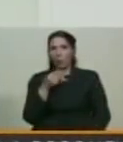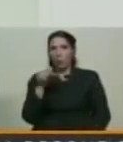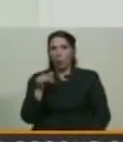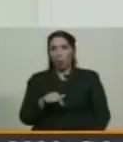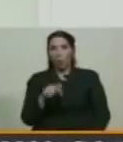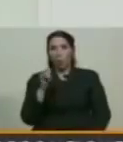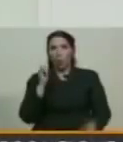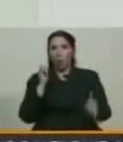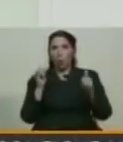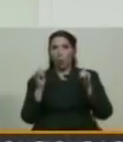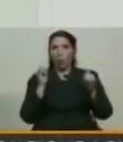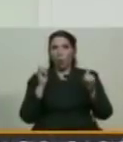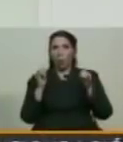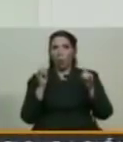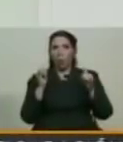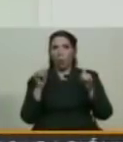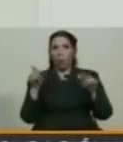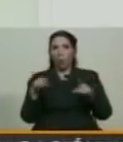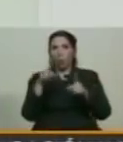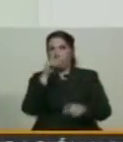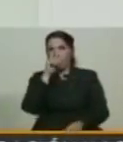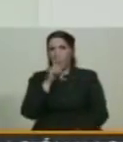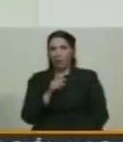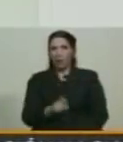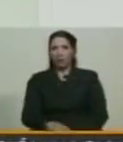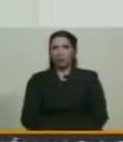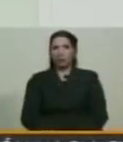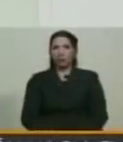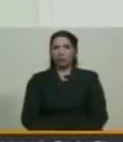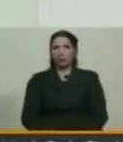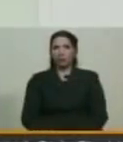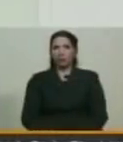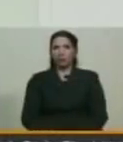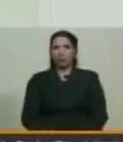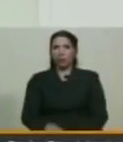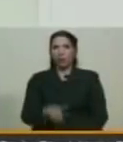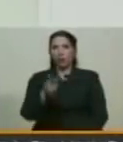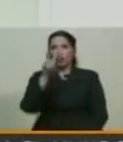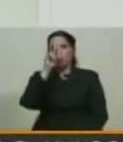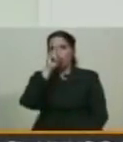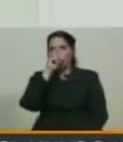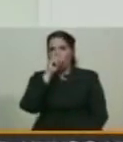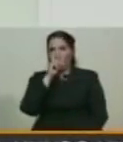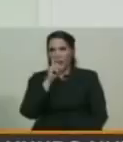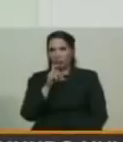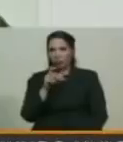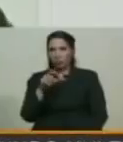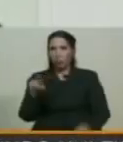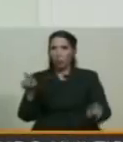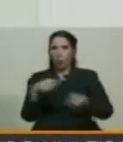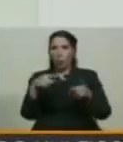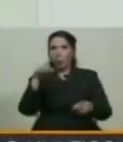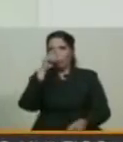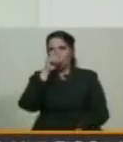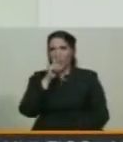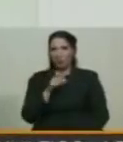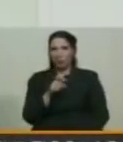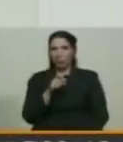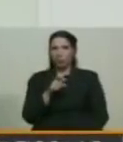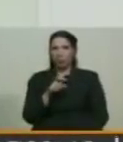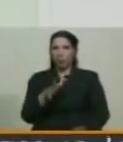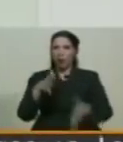cumpleaños, 2 años está cumpliendo la gran misión Abastecimiento Soberano, 2 años de